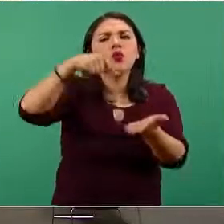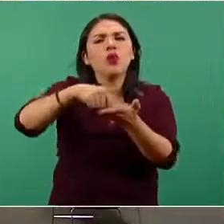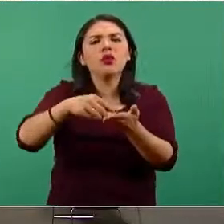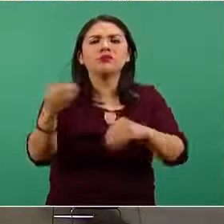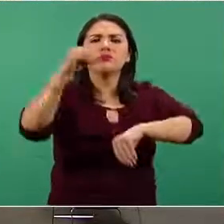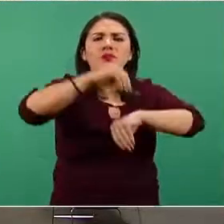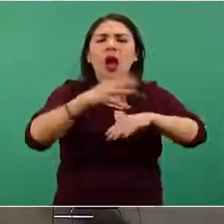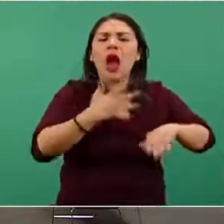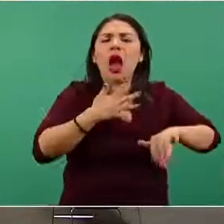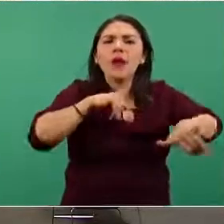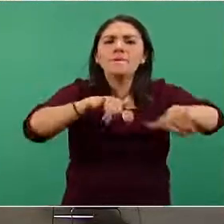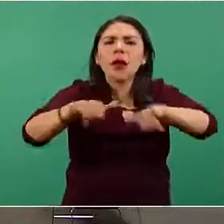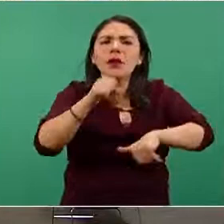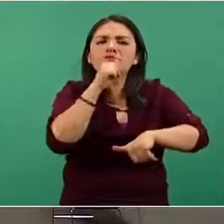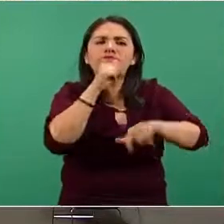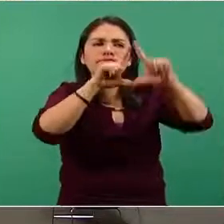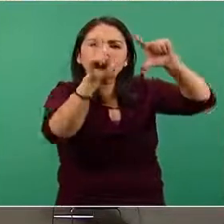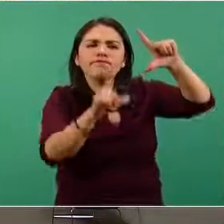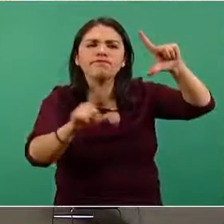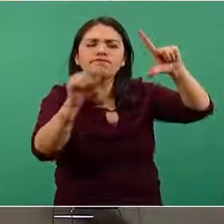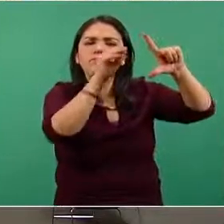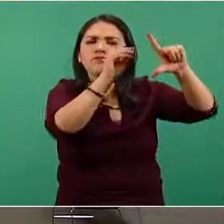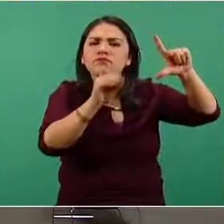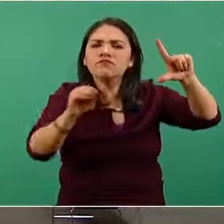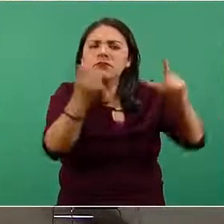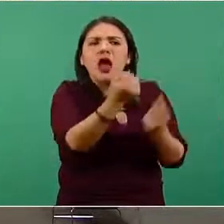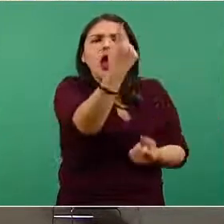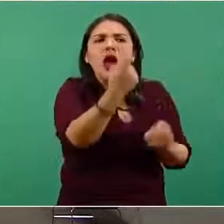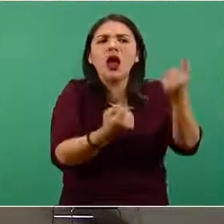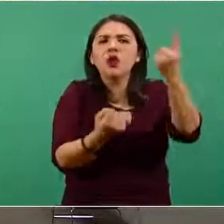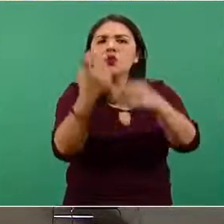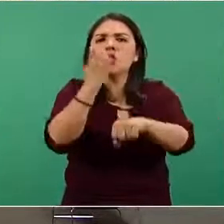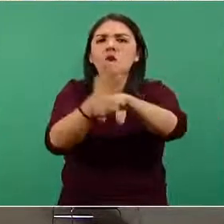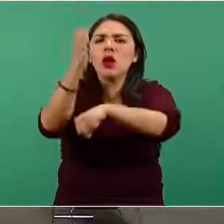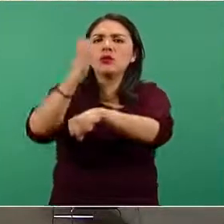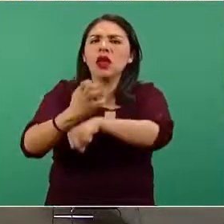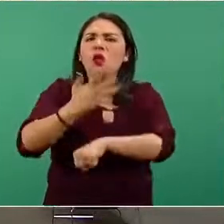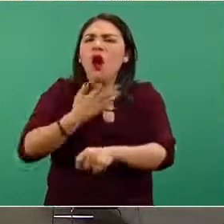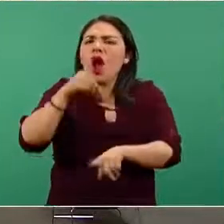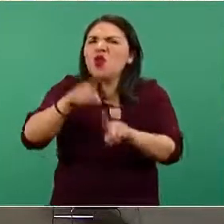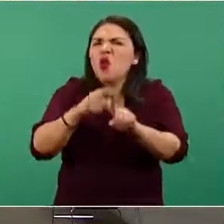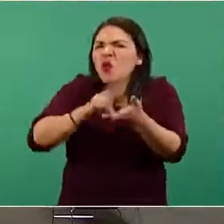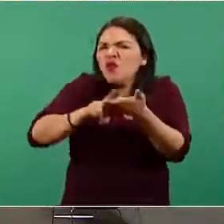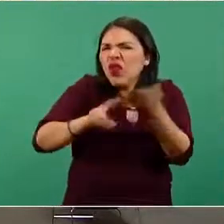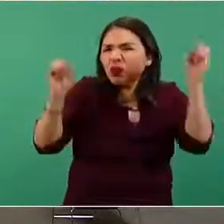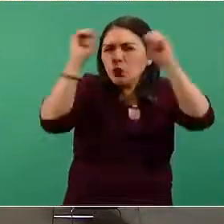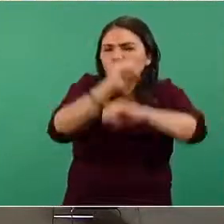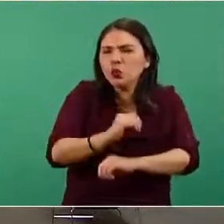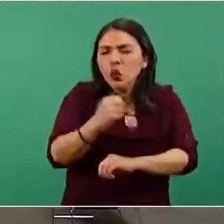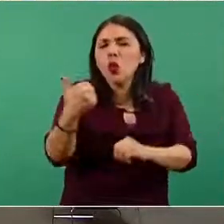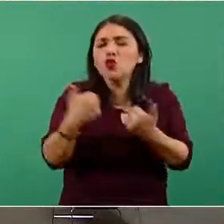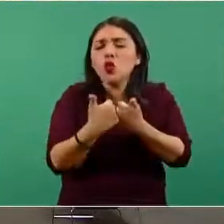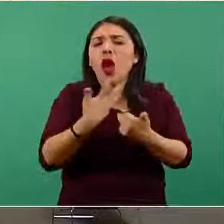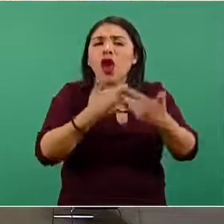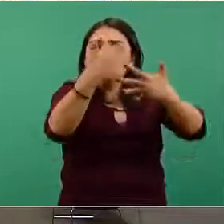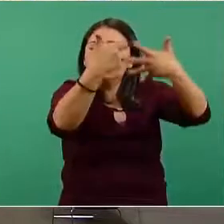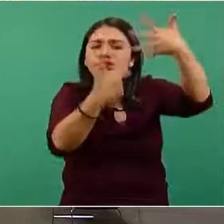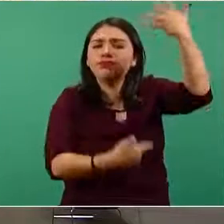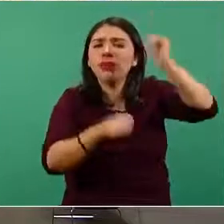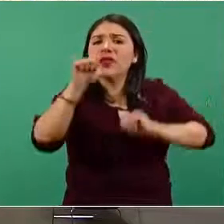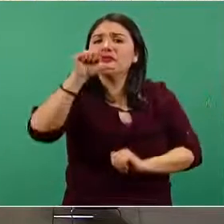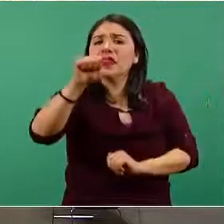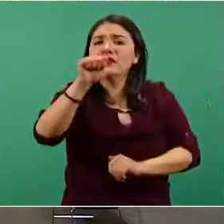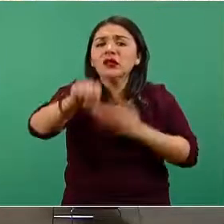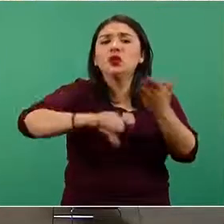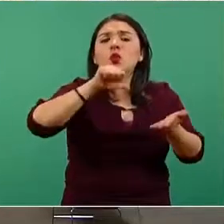Hay un mapa de la República Mexicana, están algunos estados señalados en verde oscuro, y hay una lista de 16